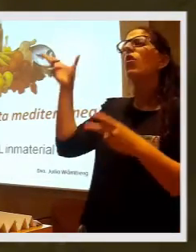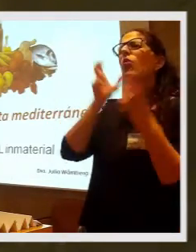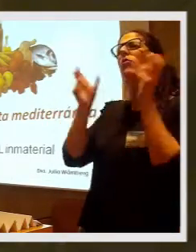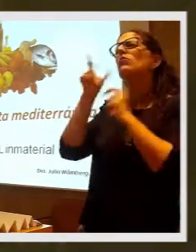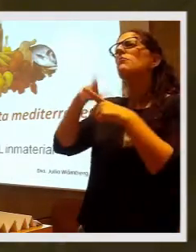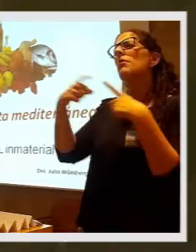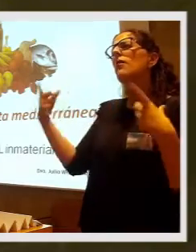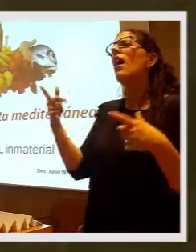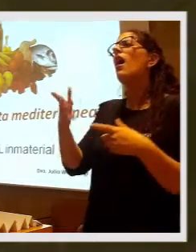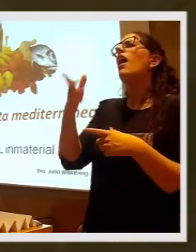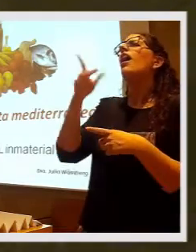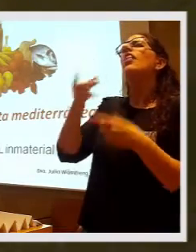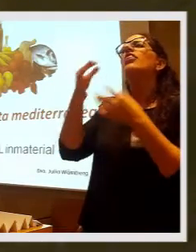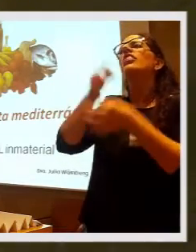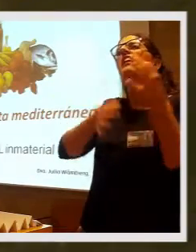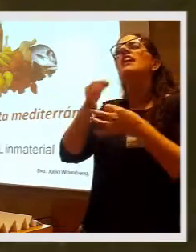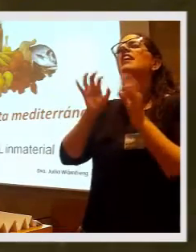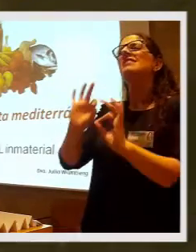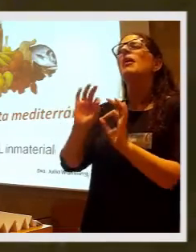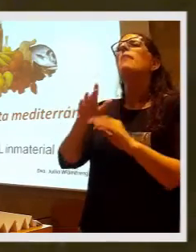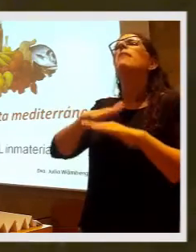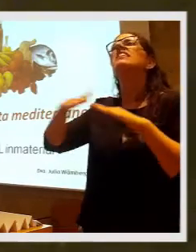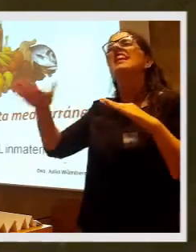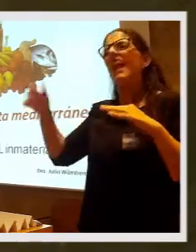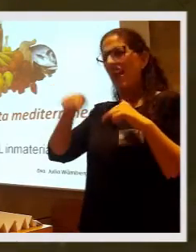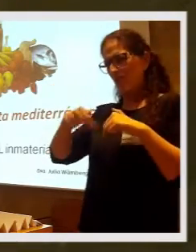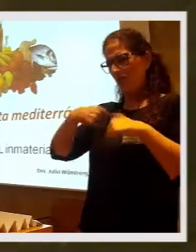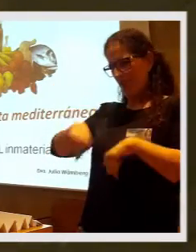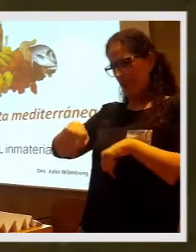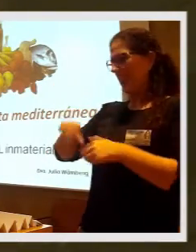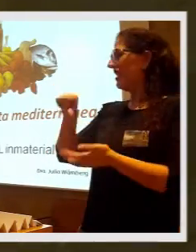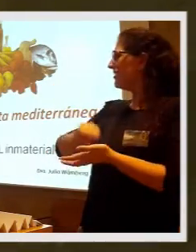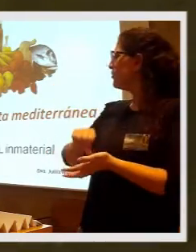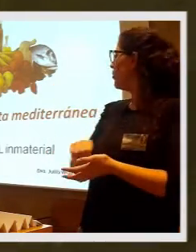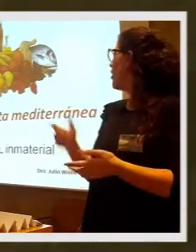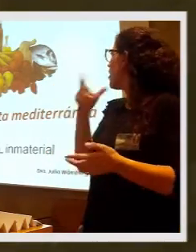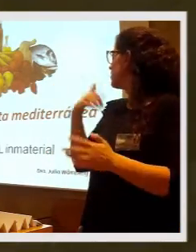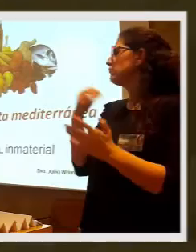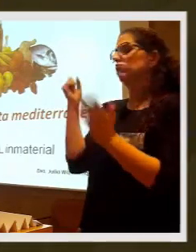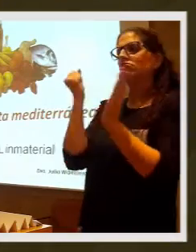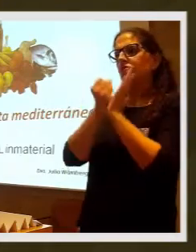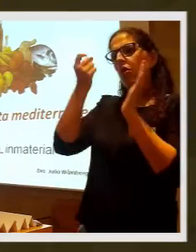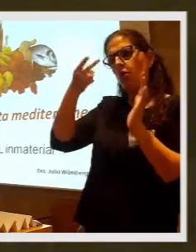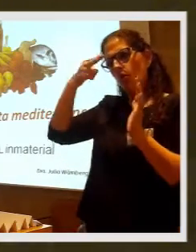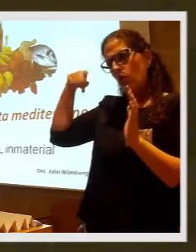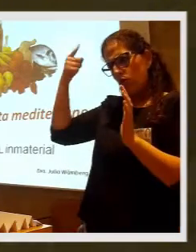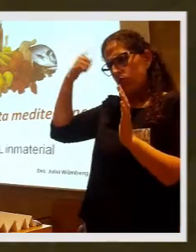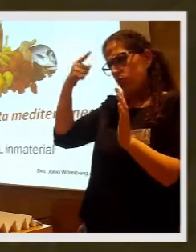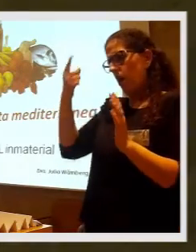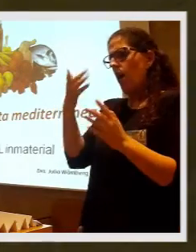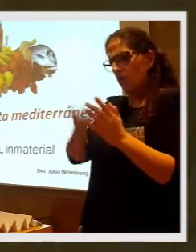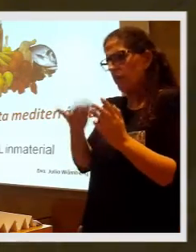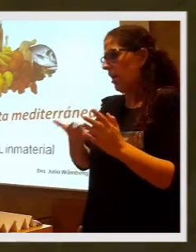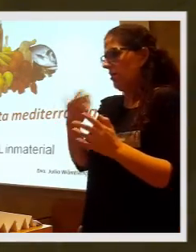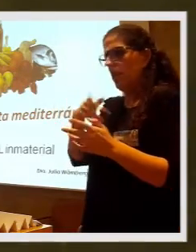la dieta de nuestro entorno, ¿no? La dieta mediterránea. Y es que está nombrada ya como patrimonio cultural inmaterial, fijaros lo importante que